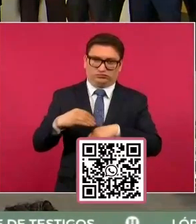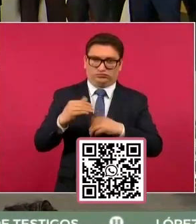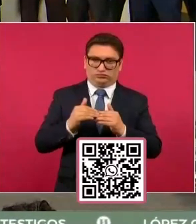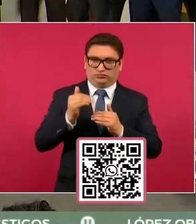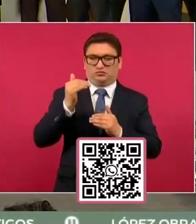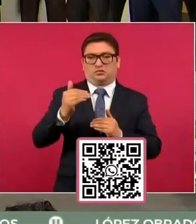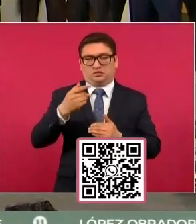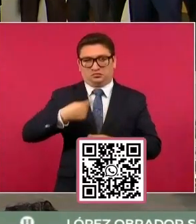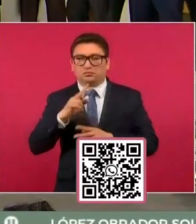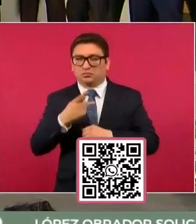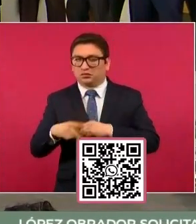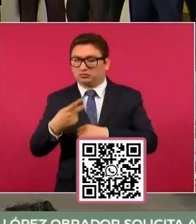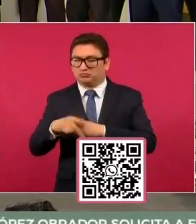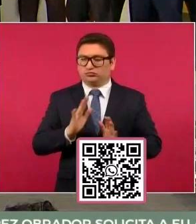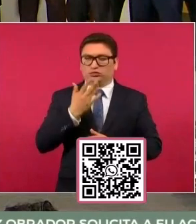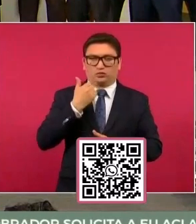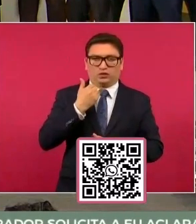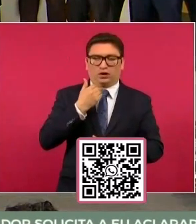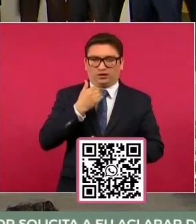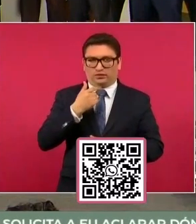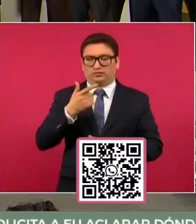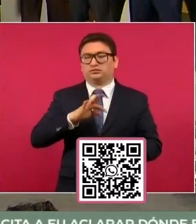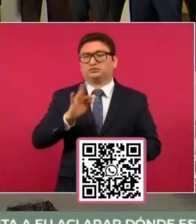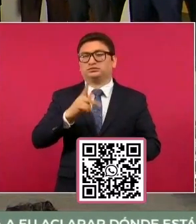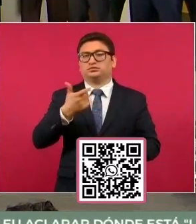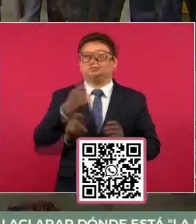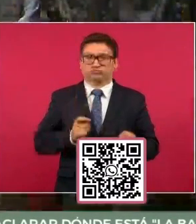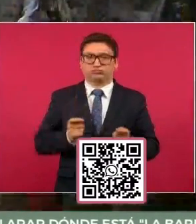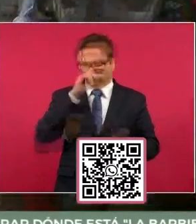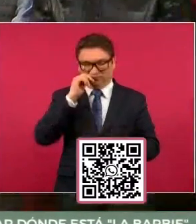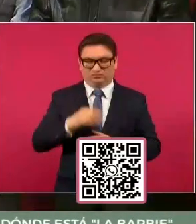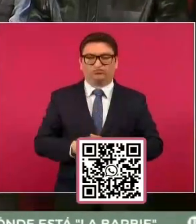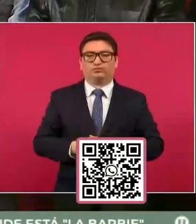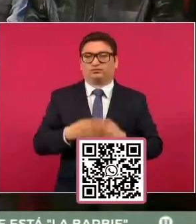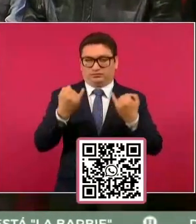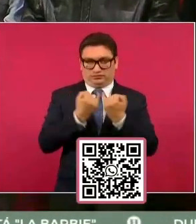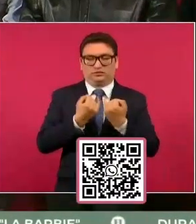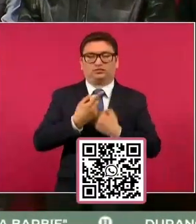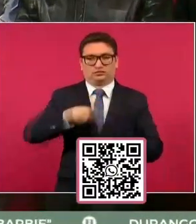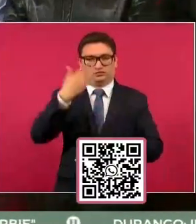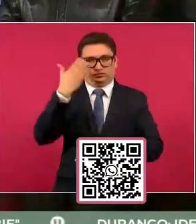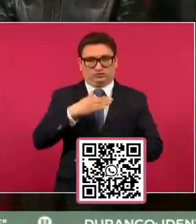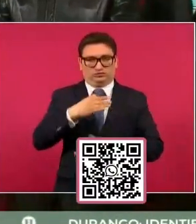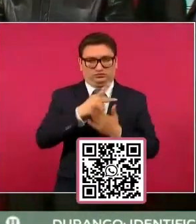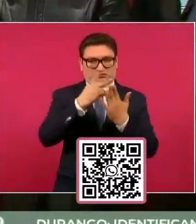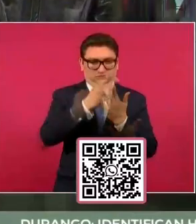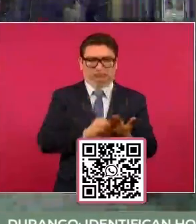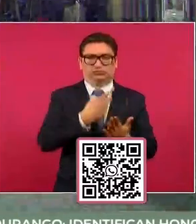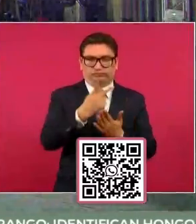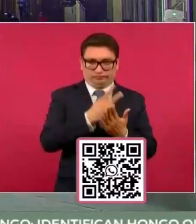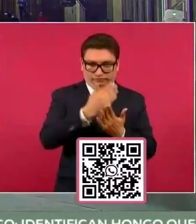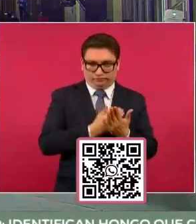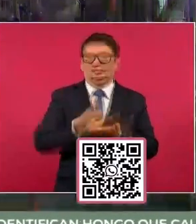No vemos riesgos de que se dispare la inflación. Además, estamos llevando a cabo un plan antiinflacionario